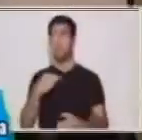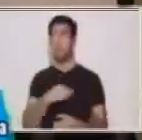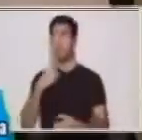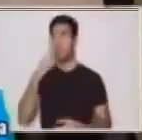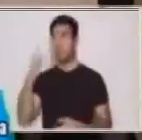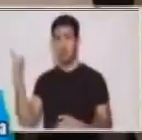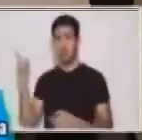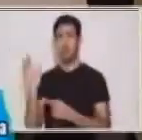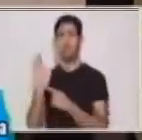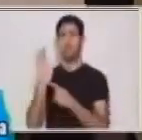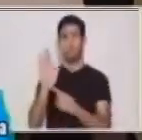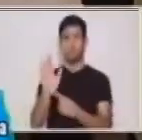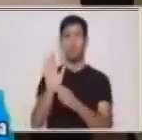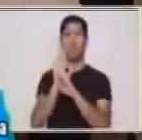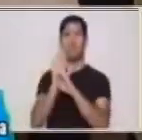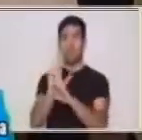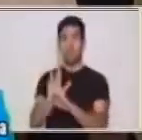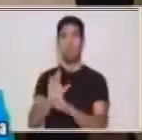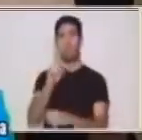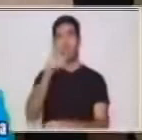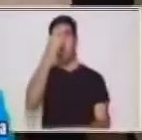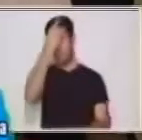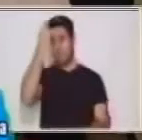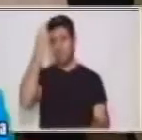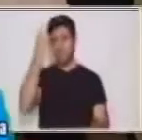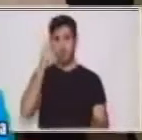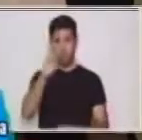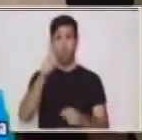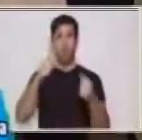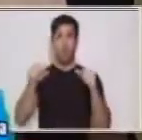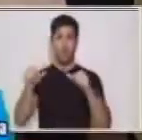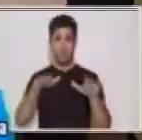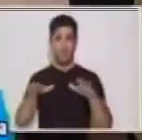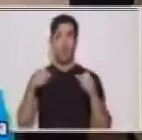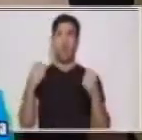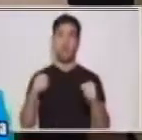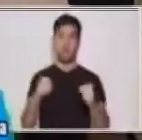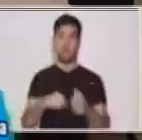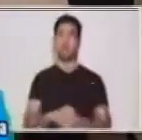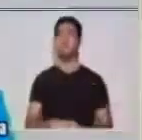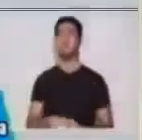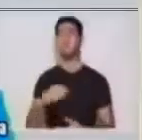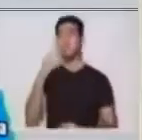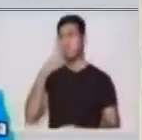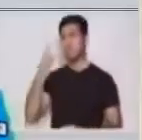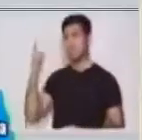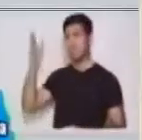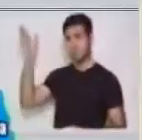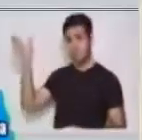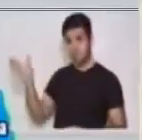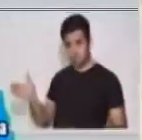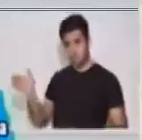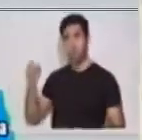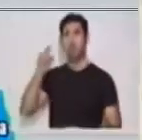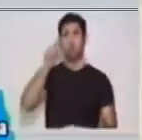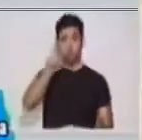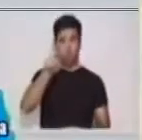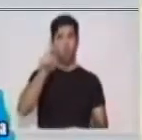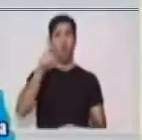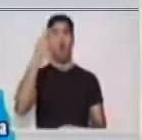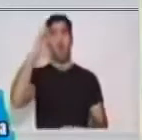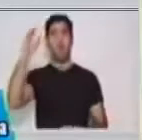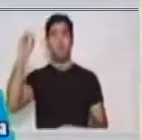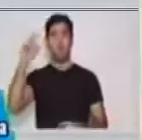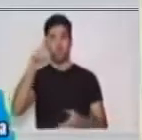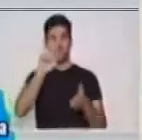pequeño ejemplo que va a quedar como una actividad para resolver. Vas a escribir tu opinión,